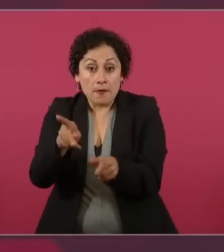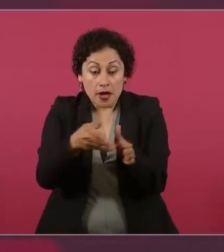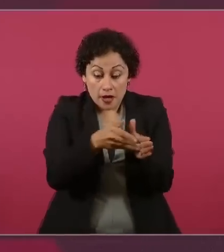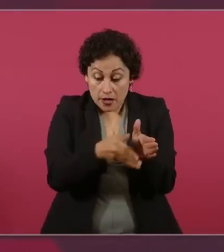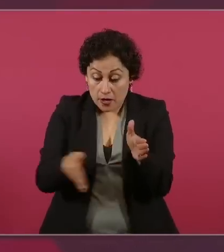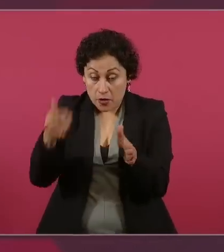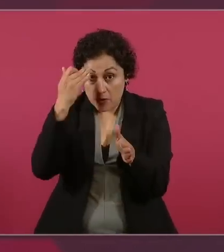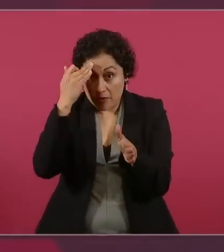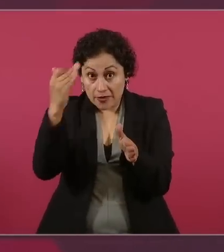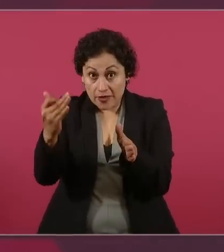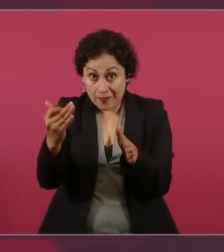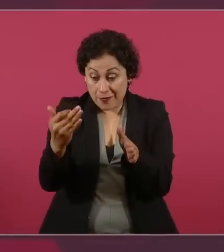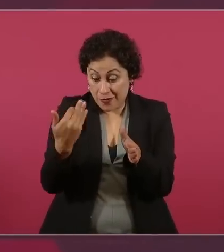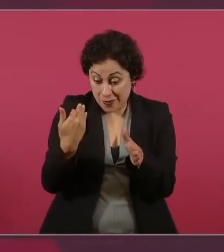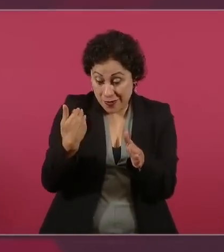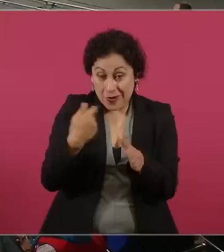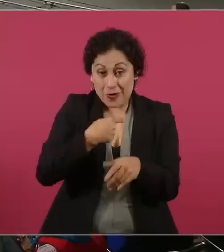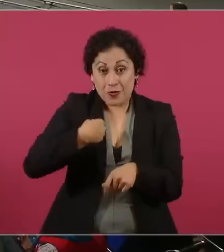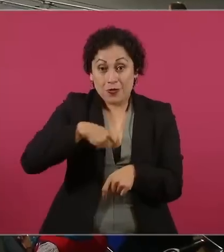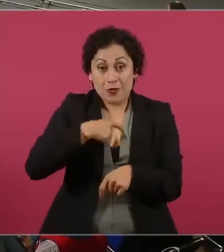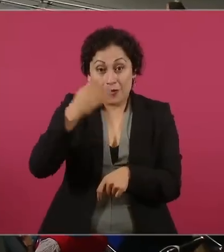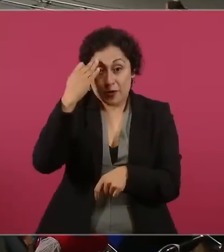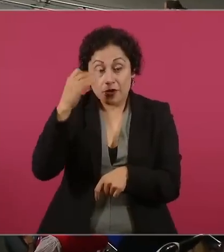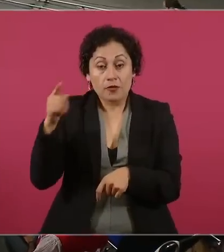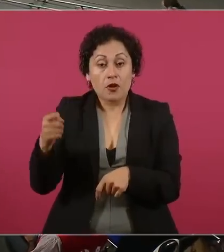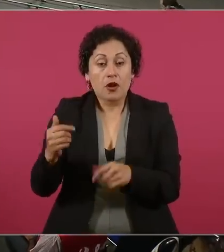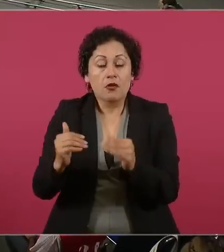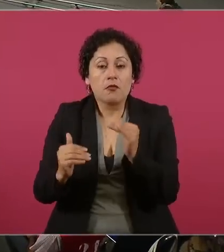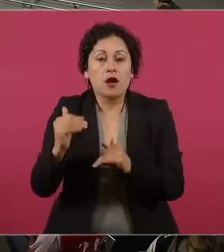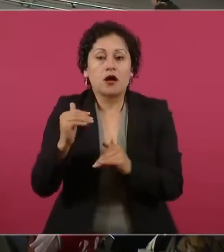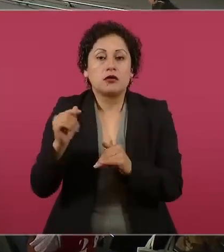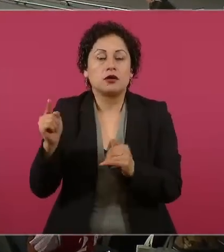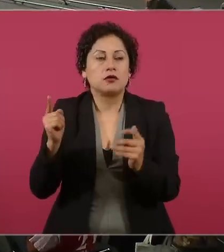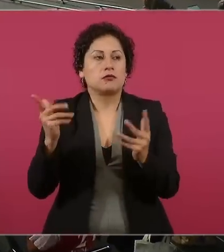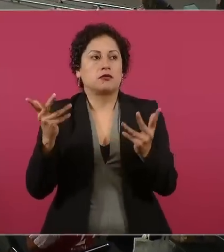A ver si Juan Pablo nos manda